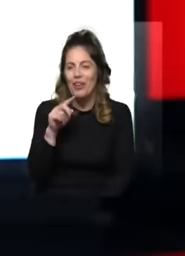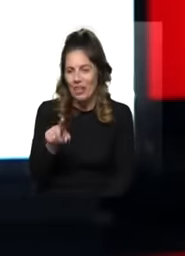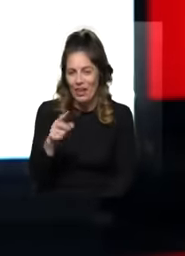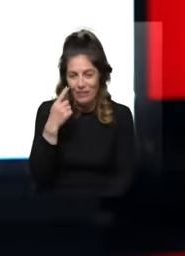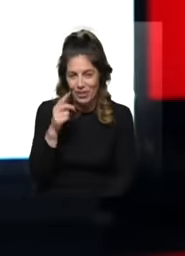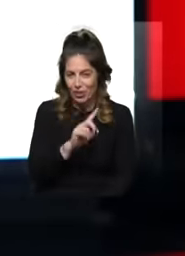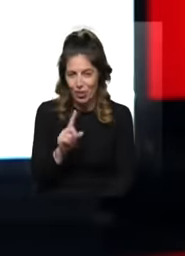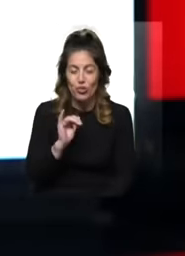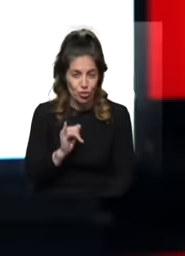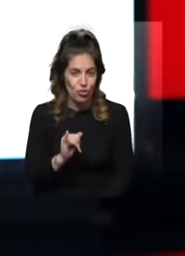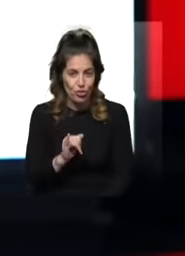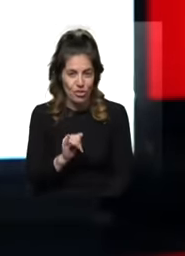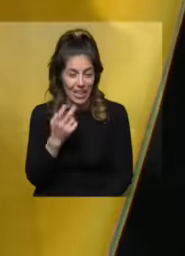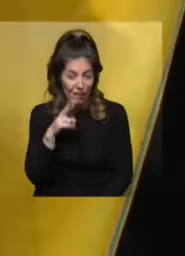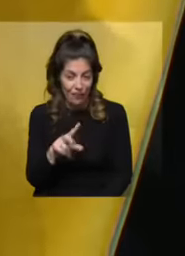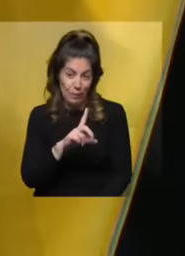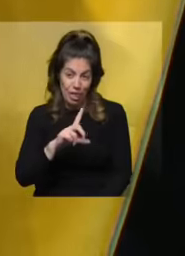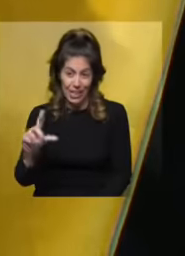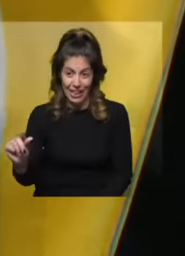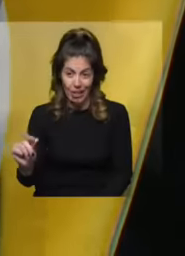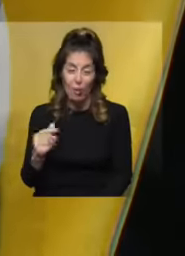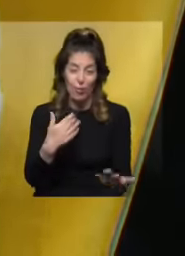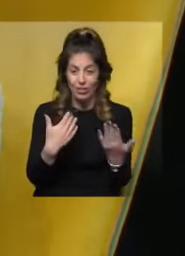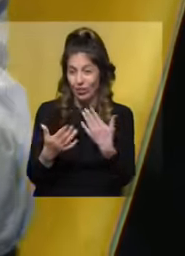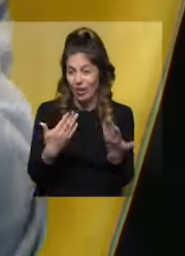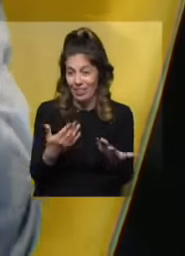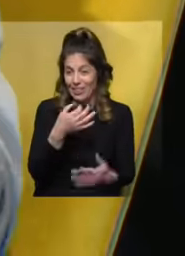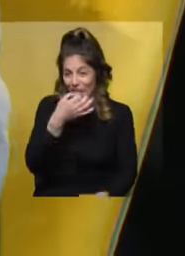Por favor, no, las vi, pero las vi de lejos, por eso me refiero, como